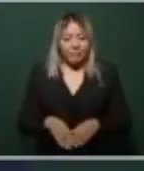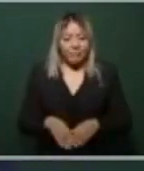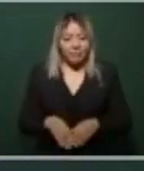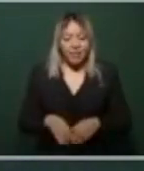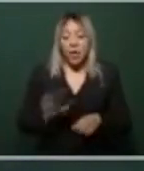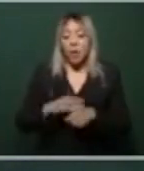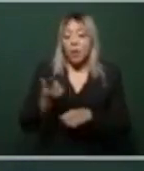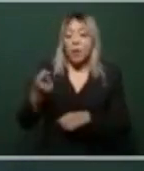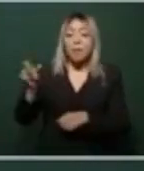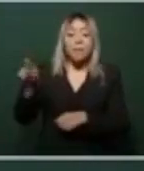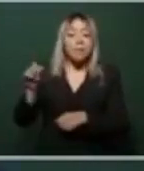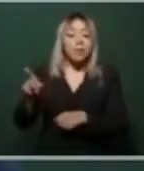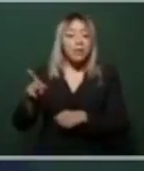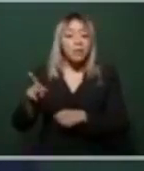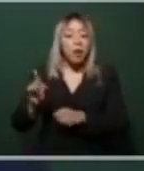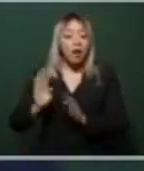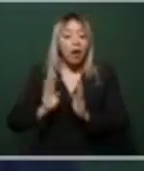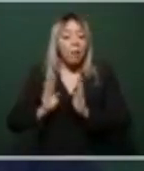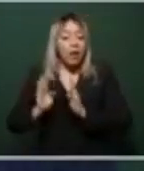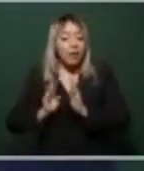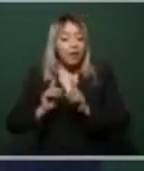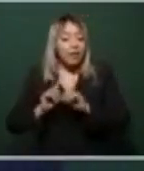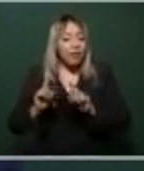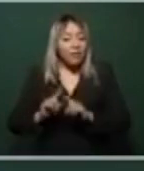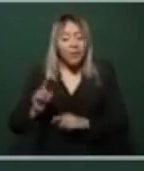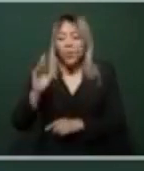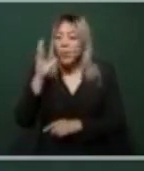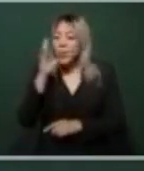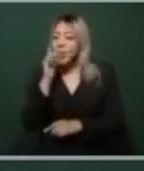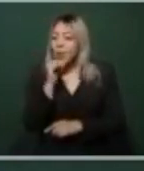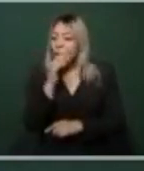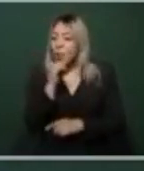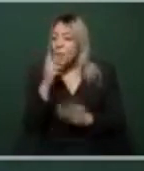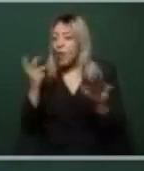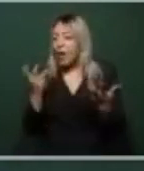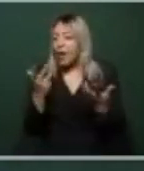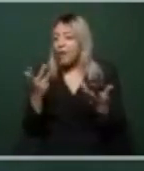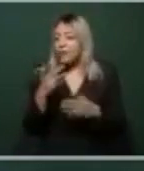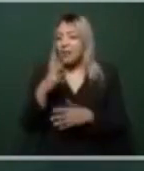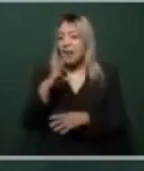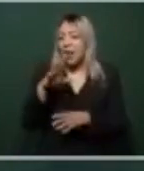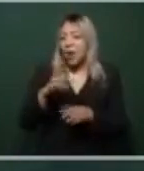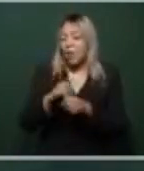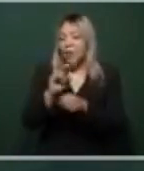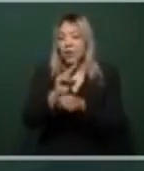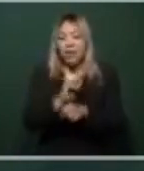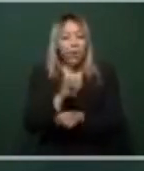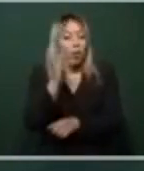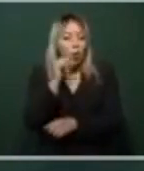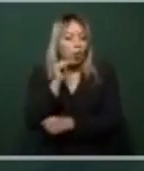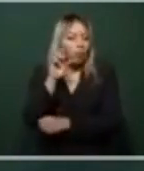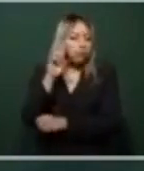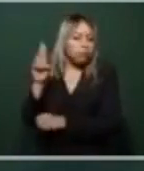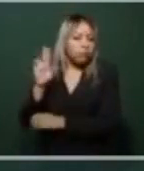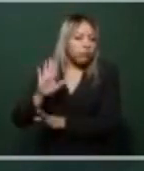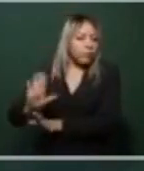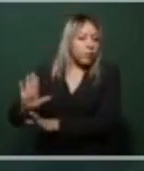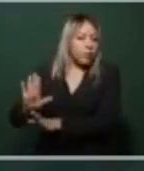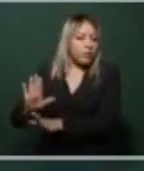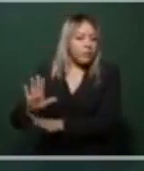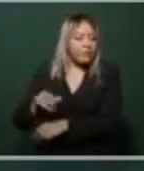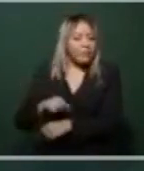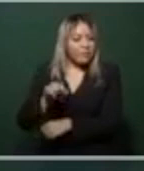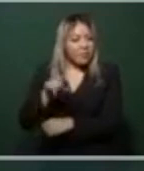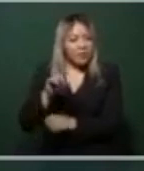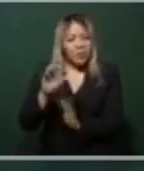porque el ejército y la marina no podían hacer labores de seguridad, se los